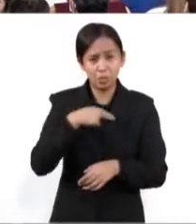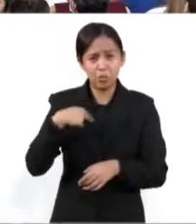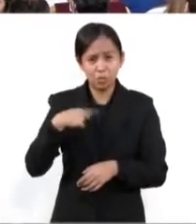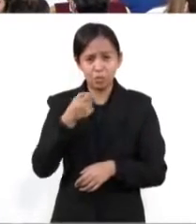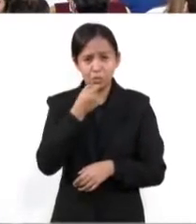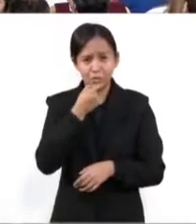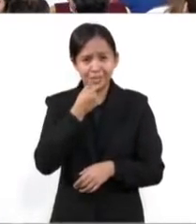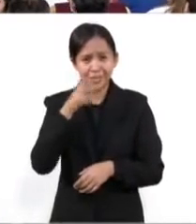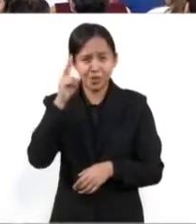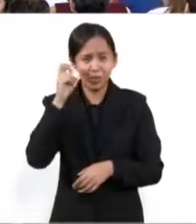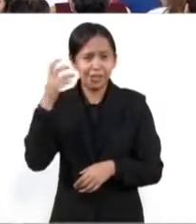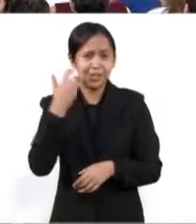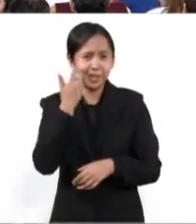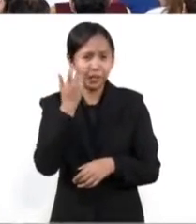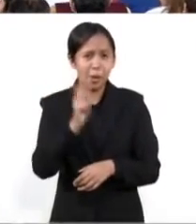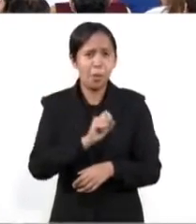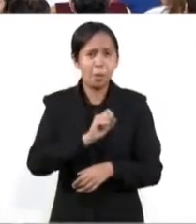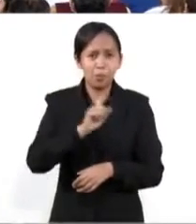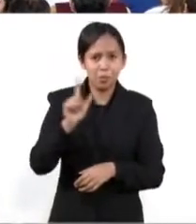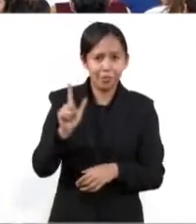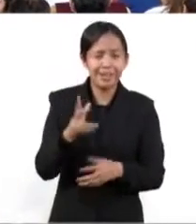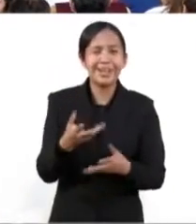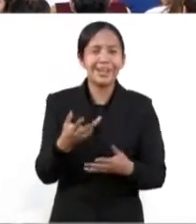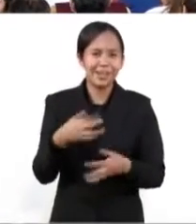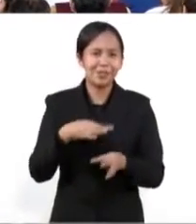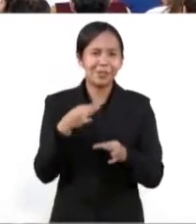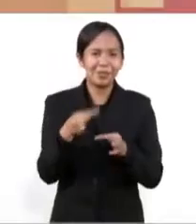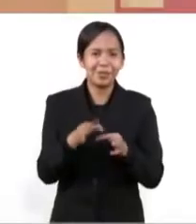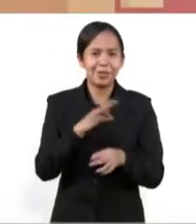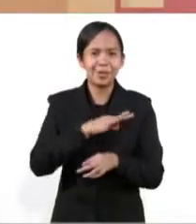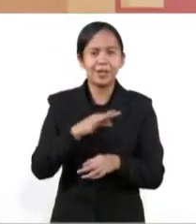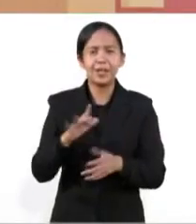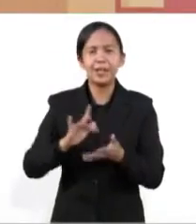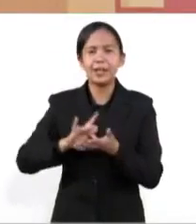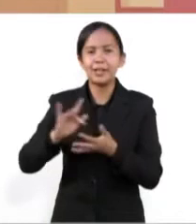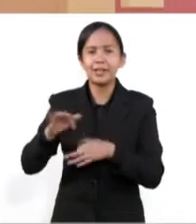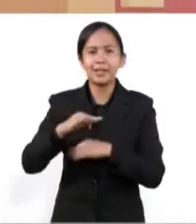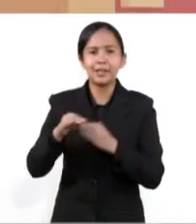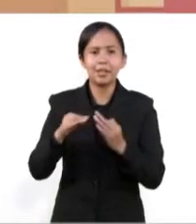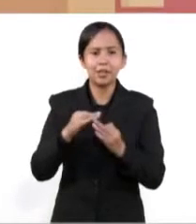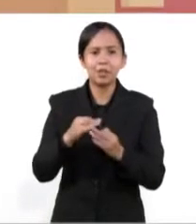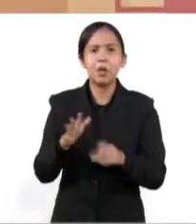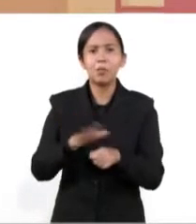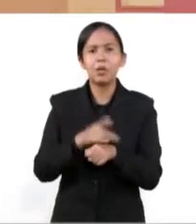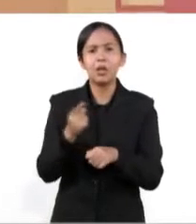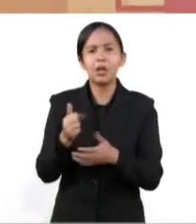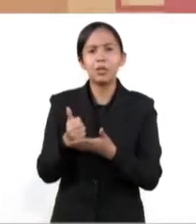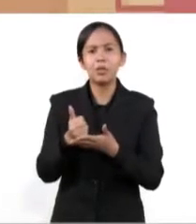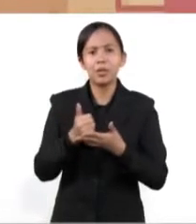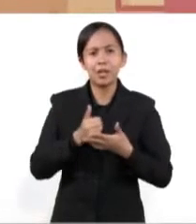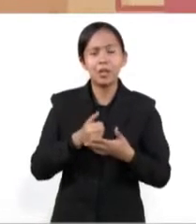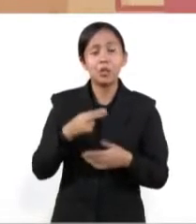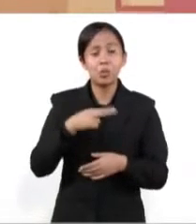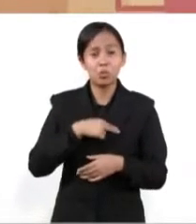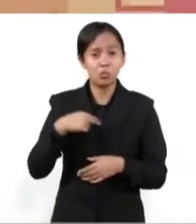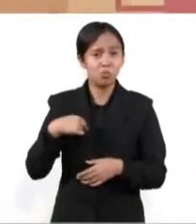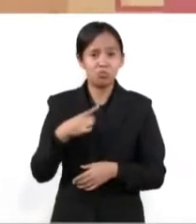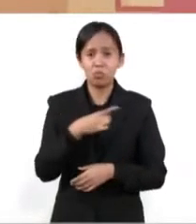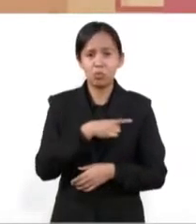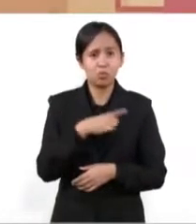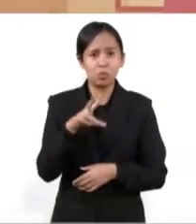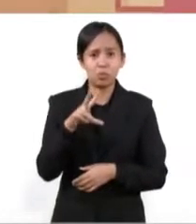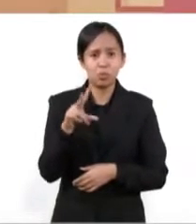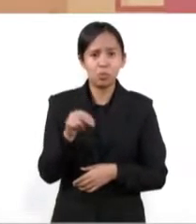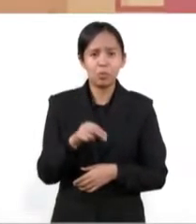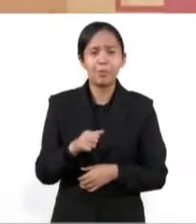ser profesionistas. Gracias por alentarnos y fortalecernos, por hacernos saber y sentir que no estamos solos.